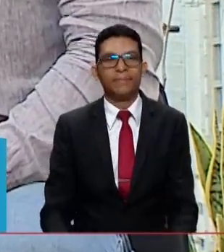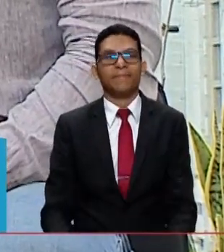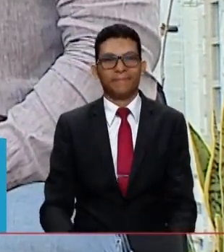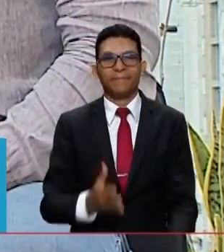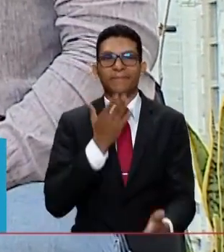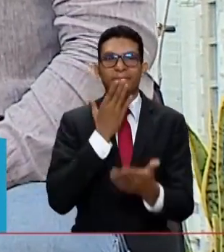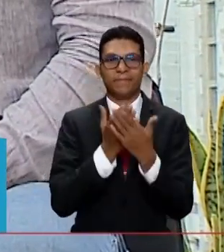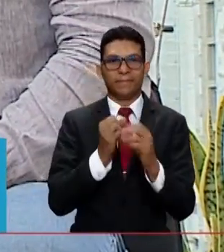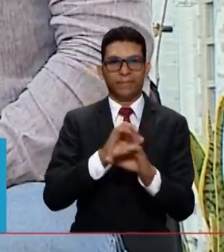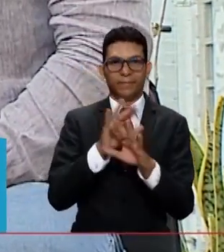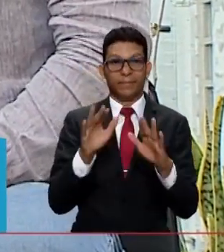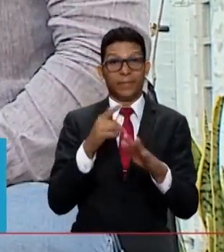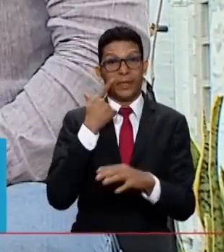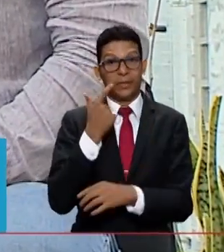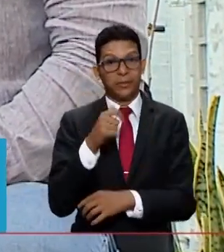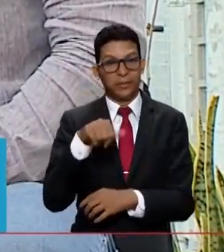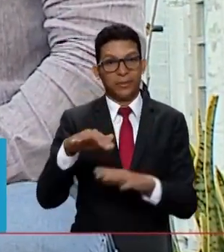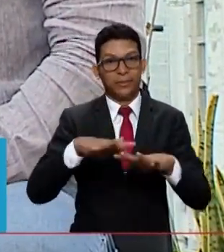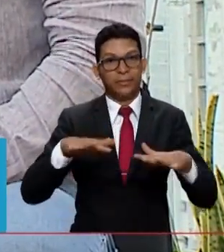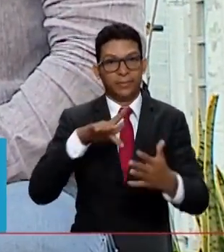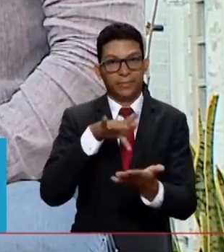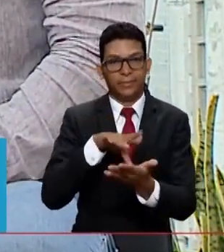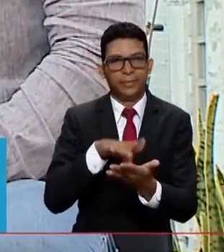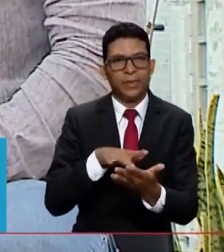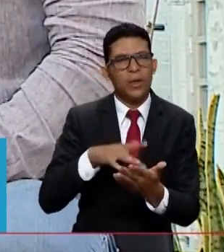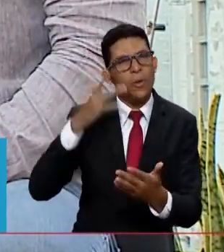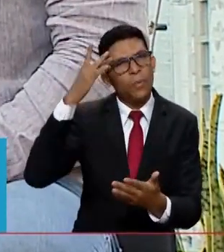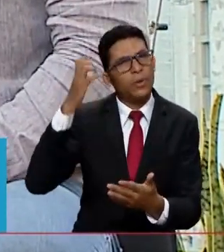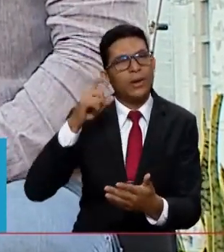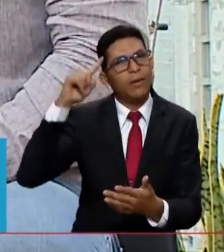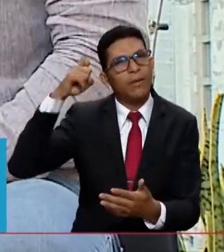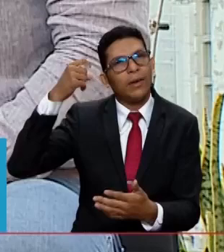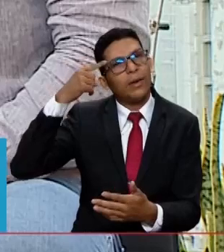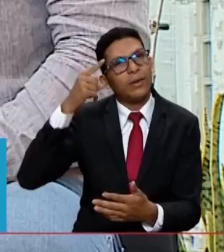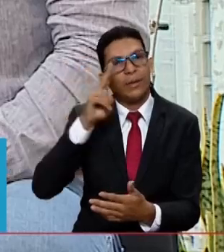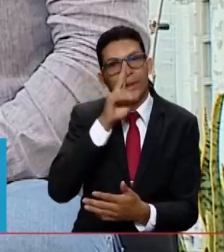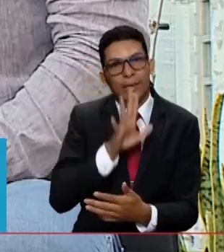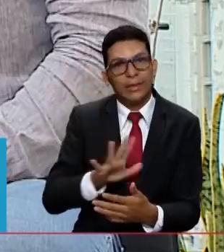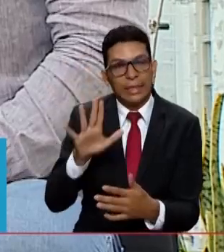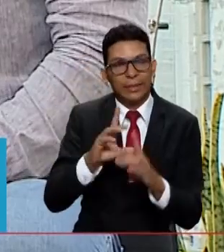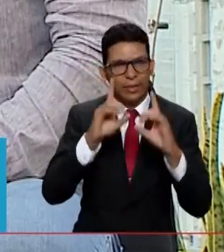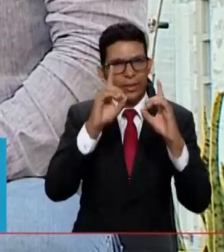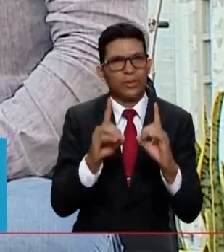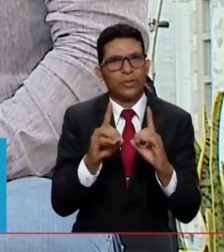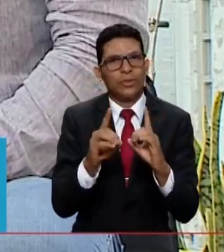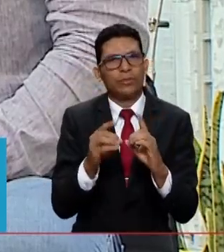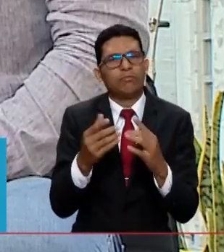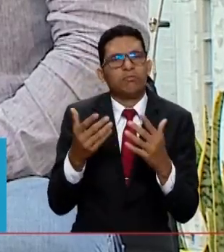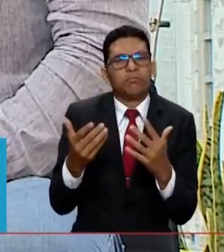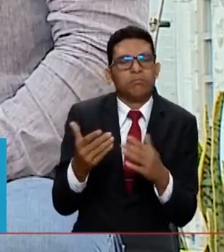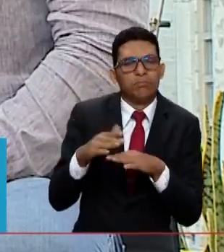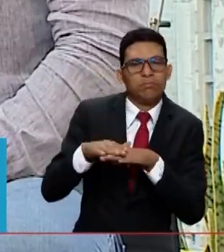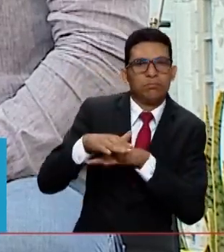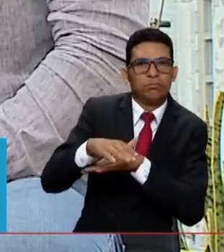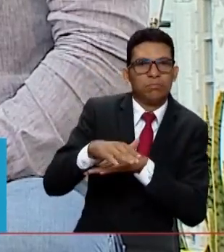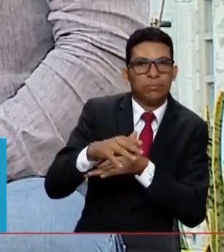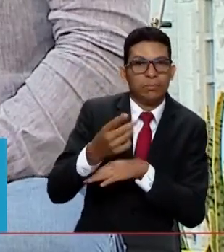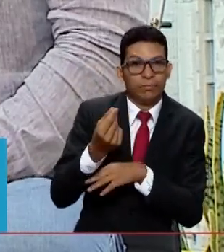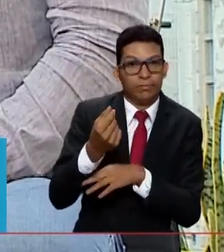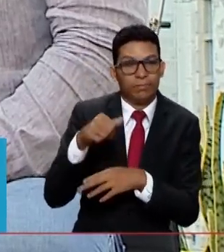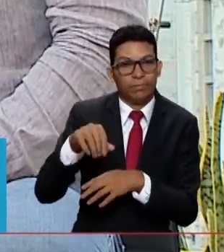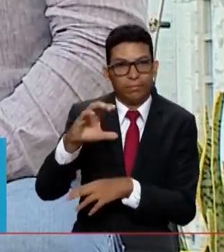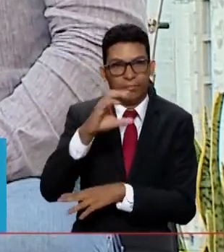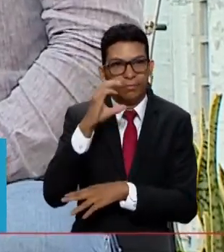días y encantado de participar hoy en este espacio. ¿Por qué el gobierno nacional toma esta decisión y qué implicaciones tiene para el bolsillo